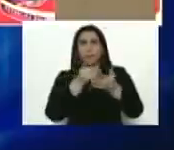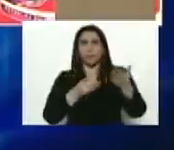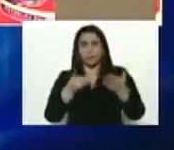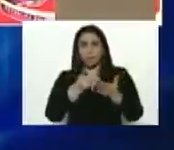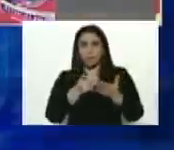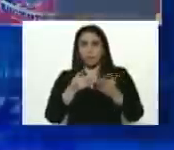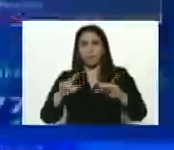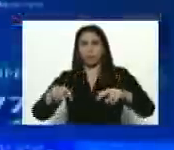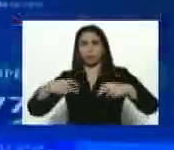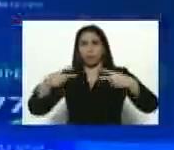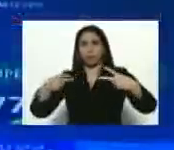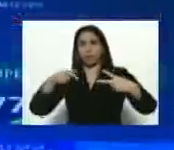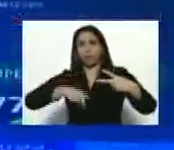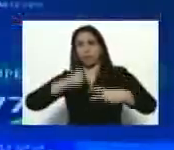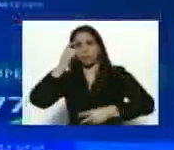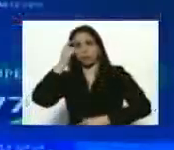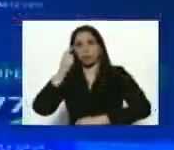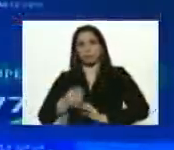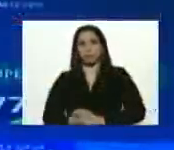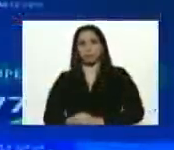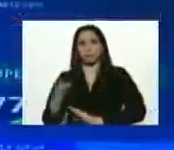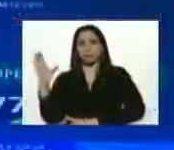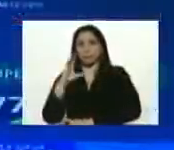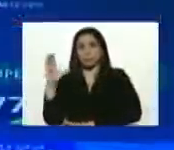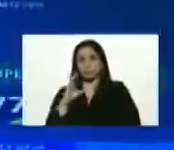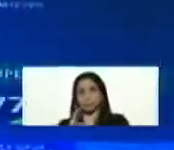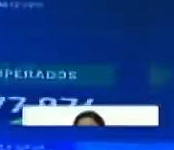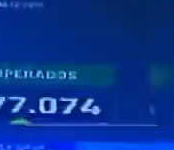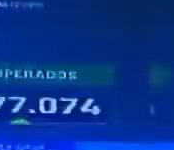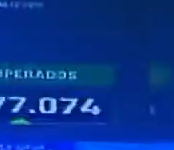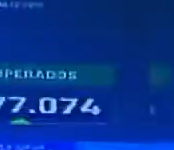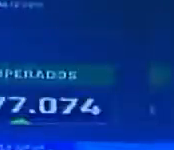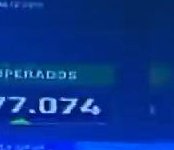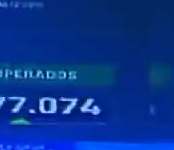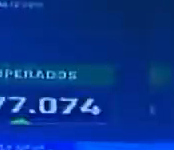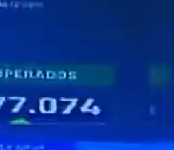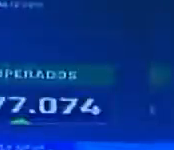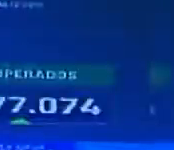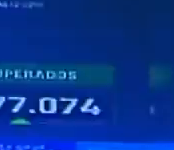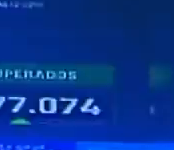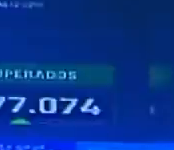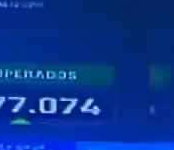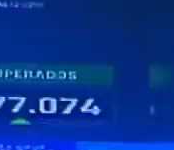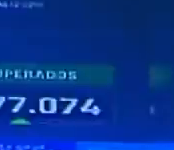hoy. Colombia ha reportado por el norte de Santander